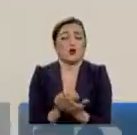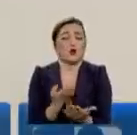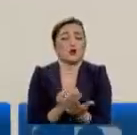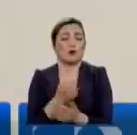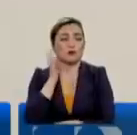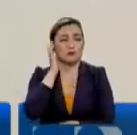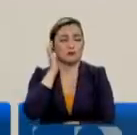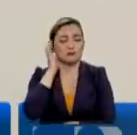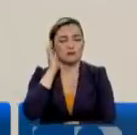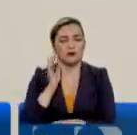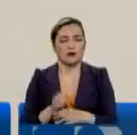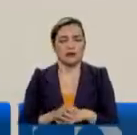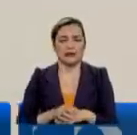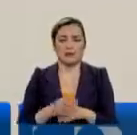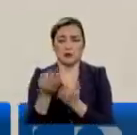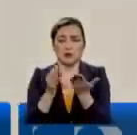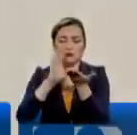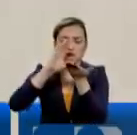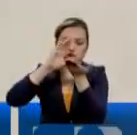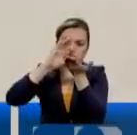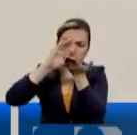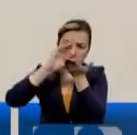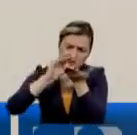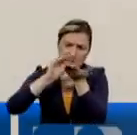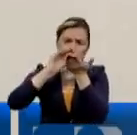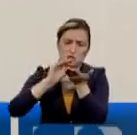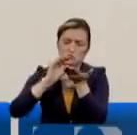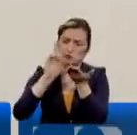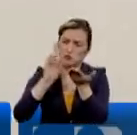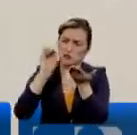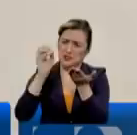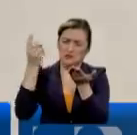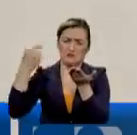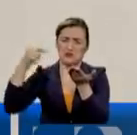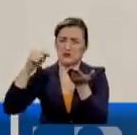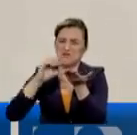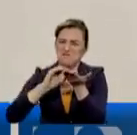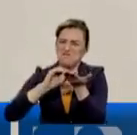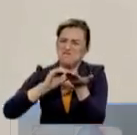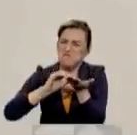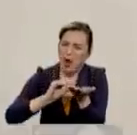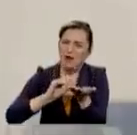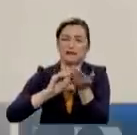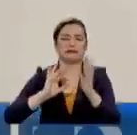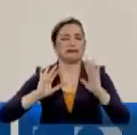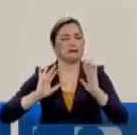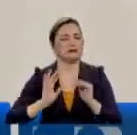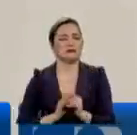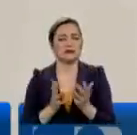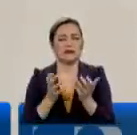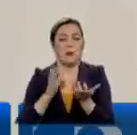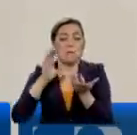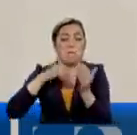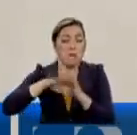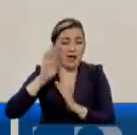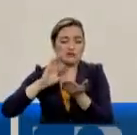bastante importante del presupuesto, que va a llegar a los 200 millones de dólares y quizás supere un poquito más de ese valor. Nosotros queríamos recortar un poco más. No